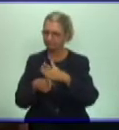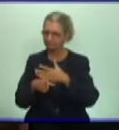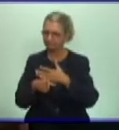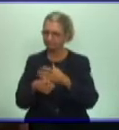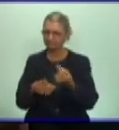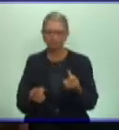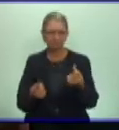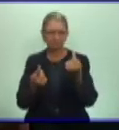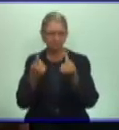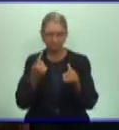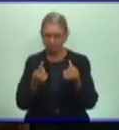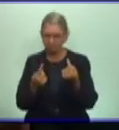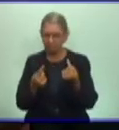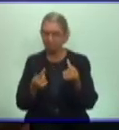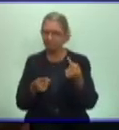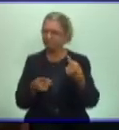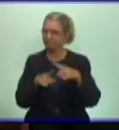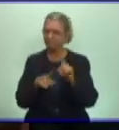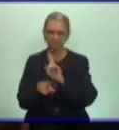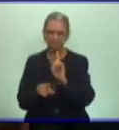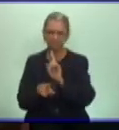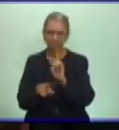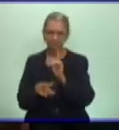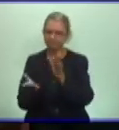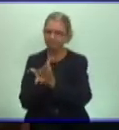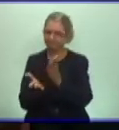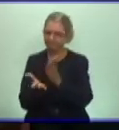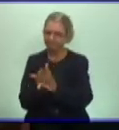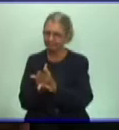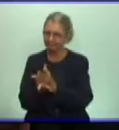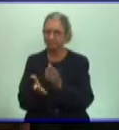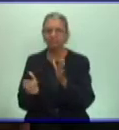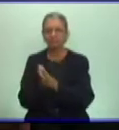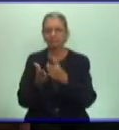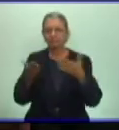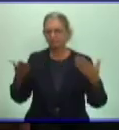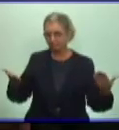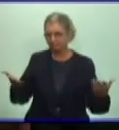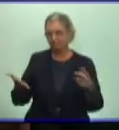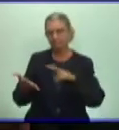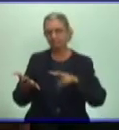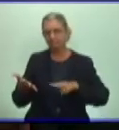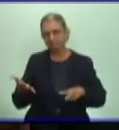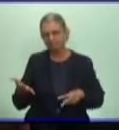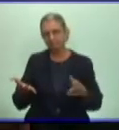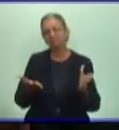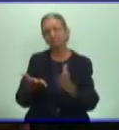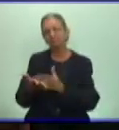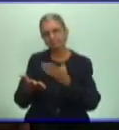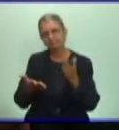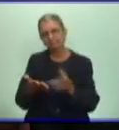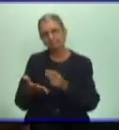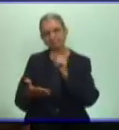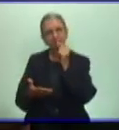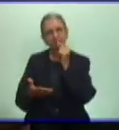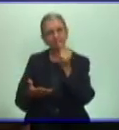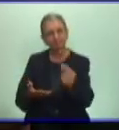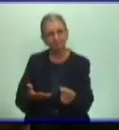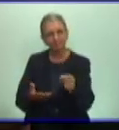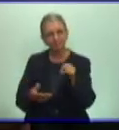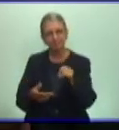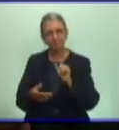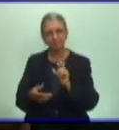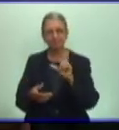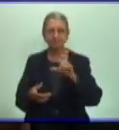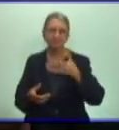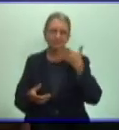de la escuela, pero sí partir de ellos, leer en periódicos, leer en las revistas Sunsunes, leer libros de